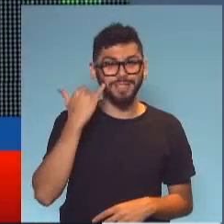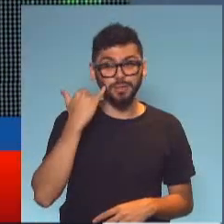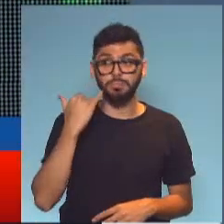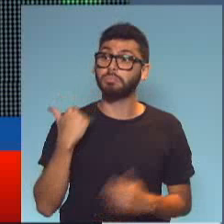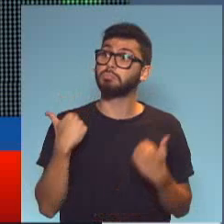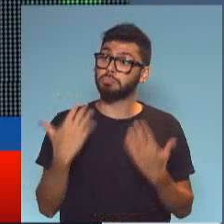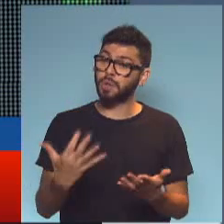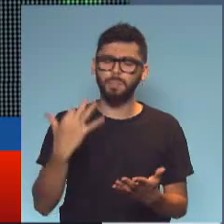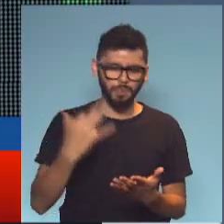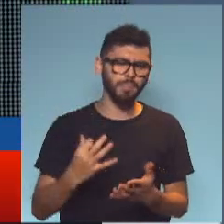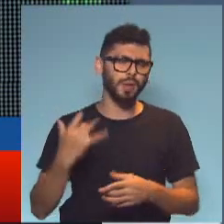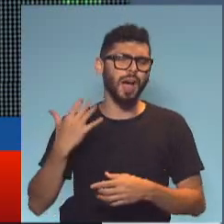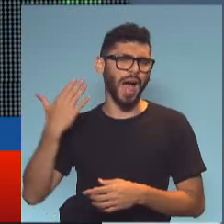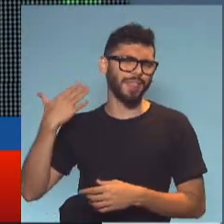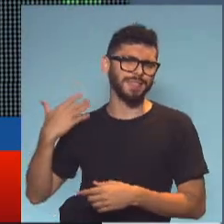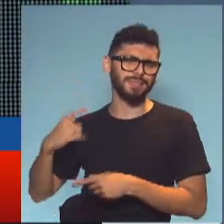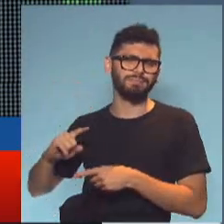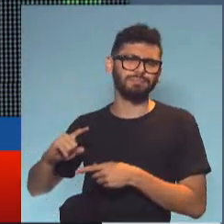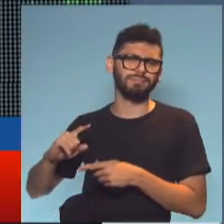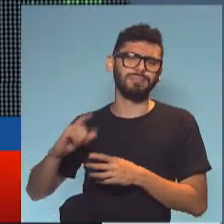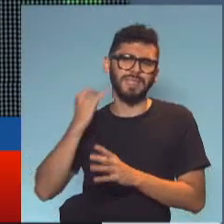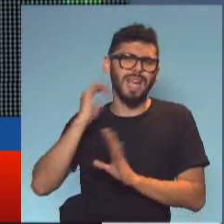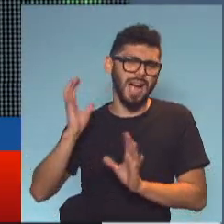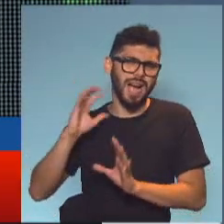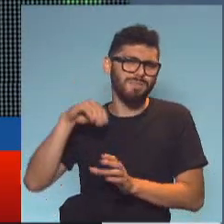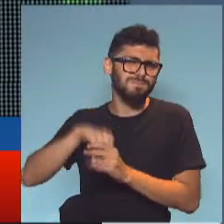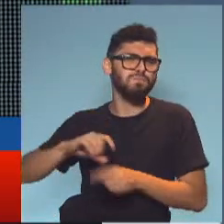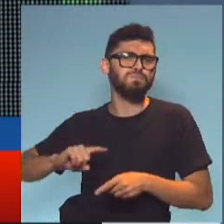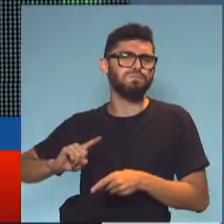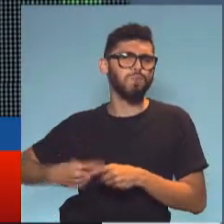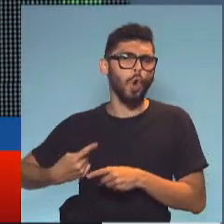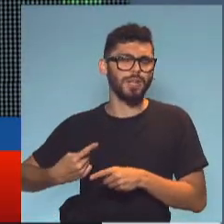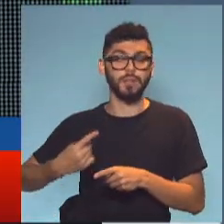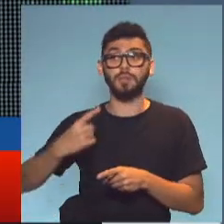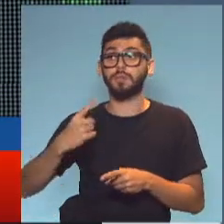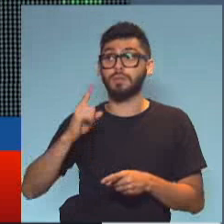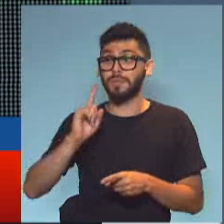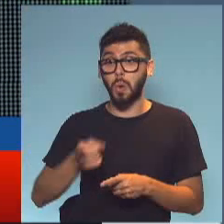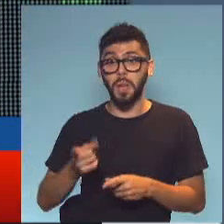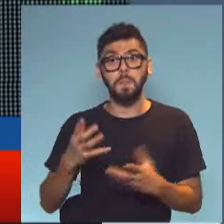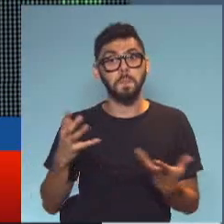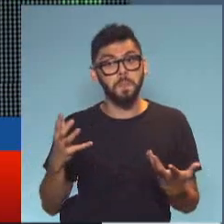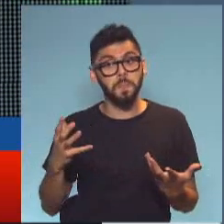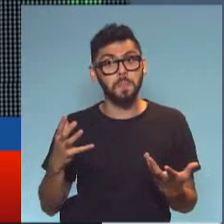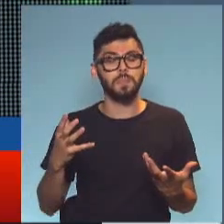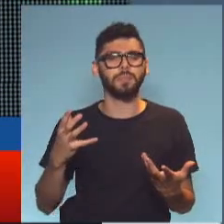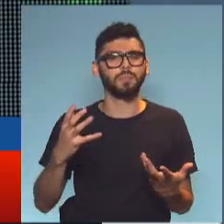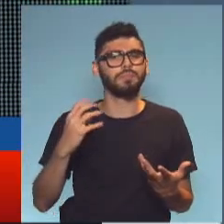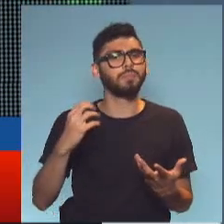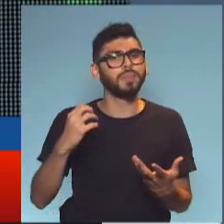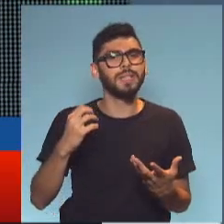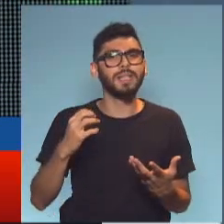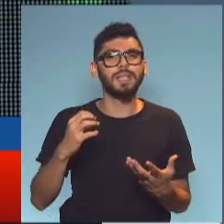si bien tiene un trayecto también de unos años anteriores ya en la política. Pasa eso que también hay tanta falta